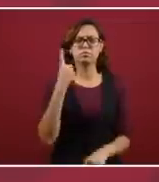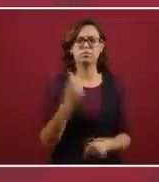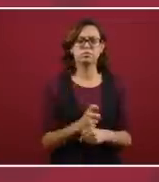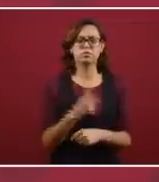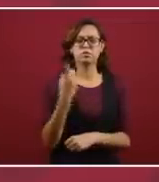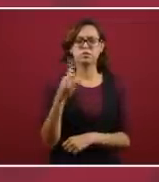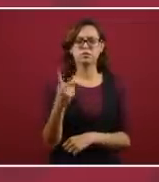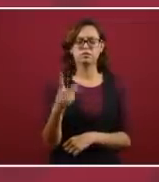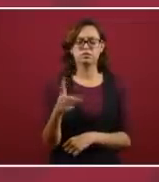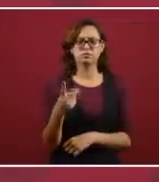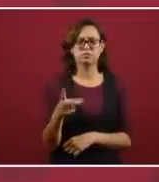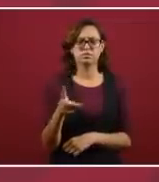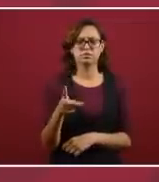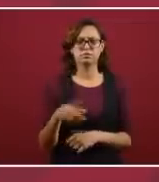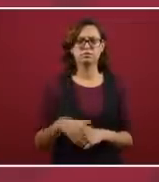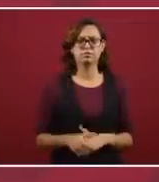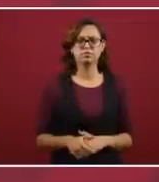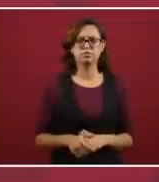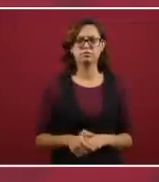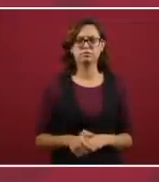diciembre.